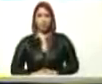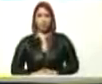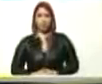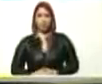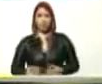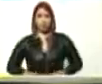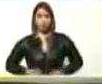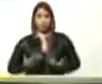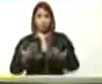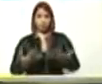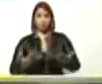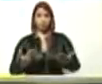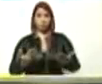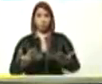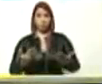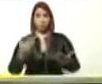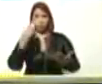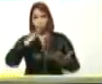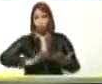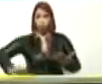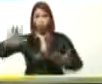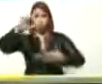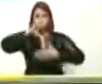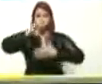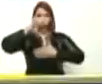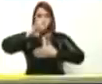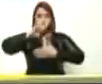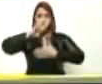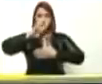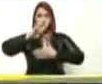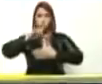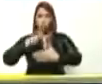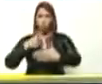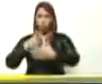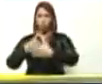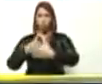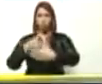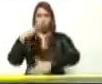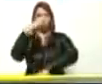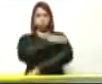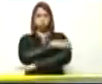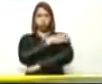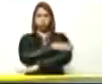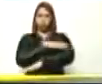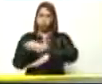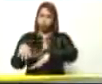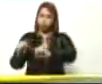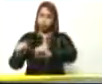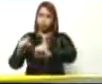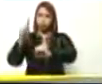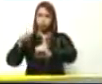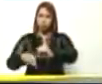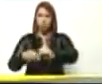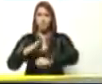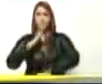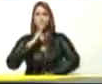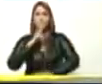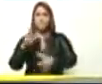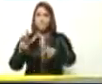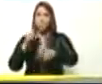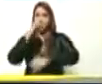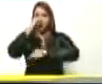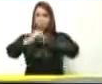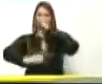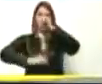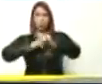se dio en el continente latinoamericano contra la oligarquía el imperialismo y el fondo monetario internacional